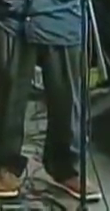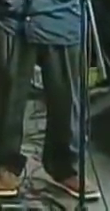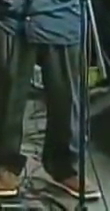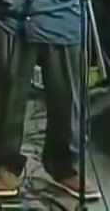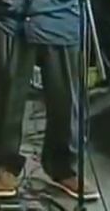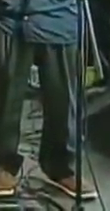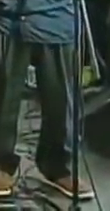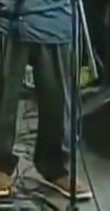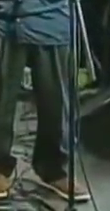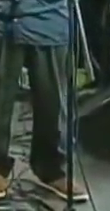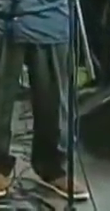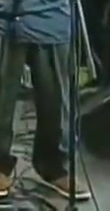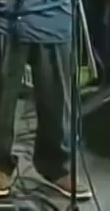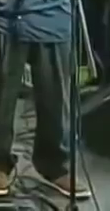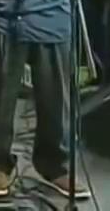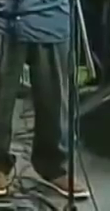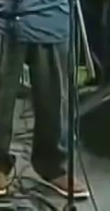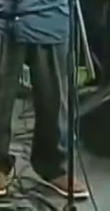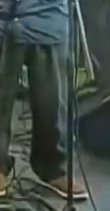mi deseo.